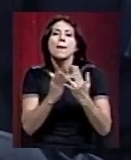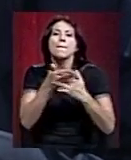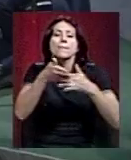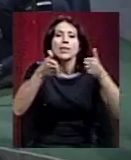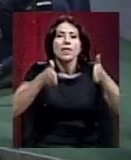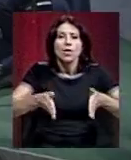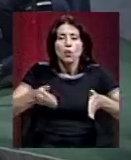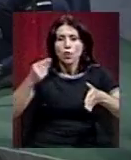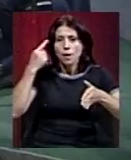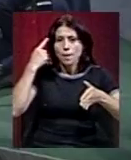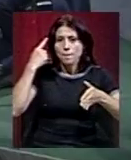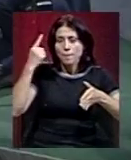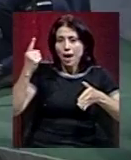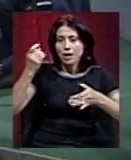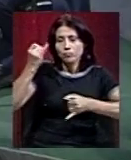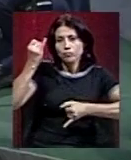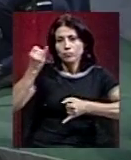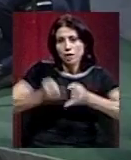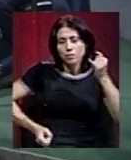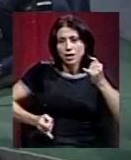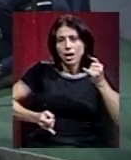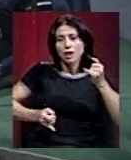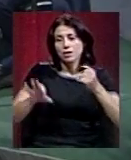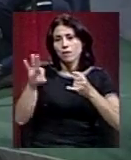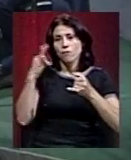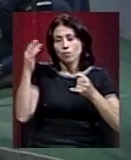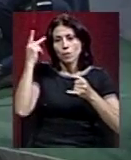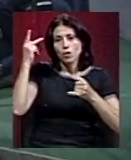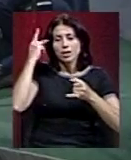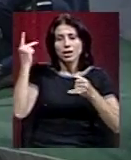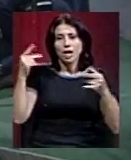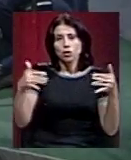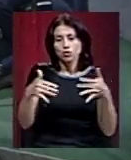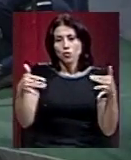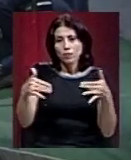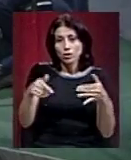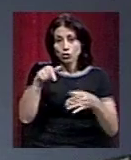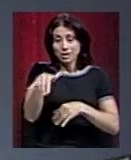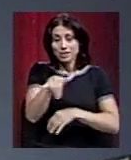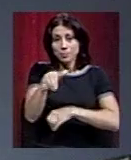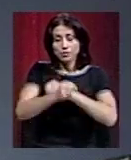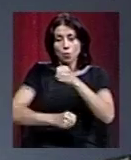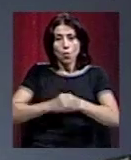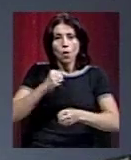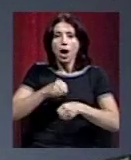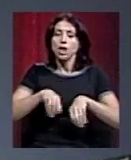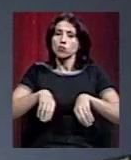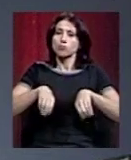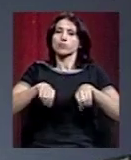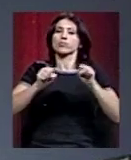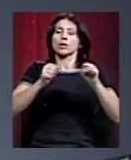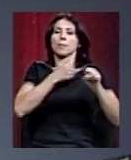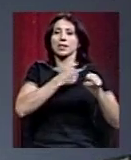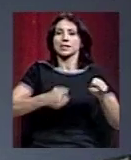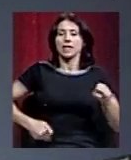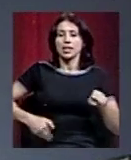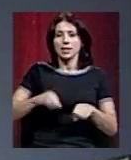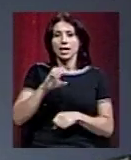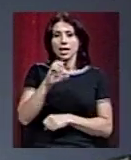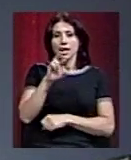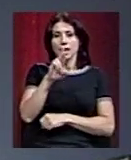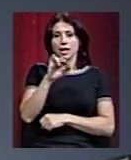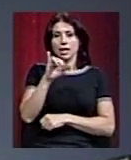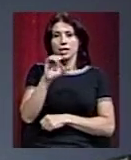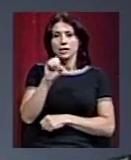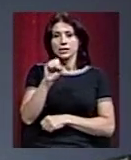fin políticamente a los conflictos. Es en ese mismo año que toma posesión el presidente Cristiani, a